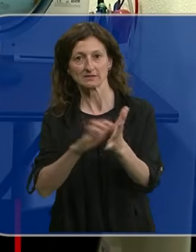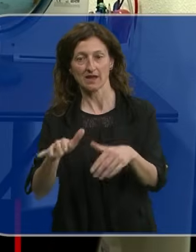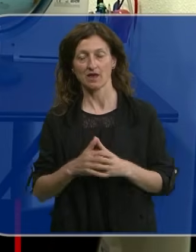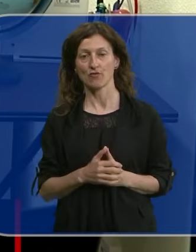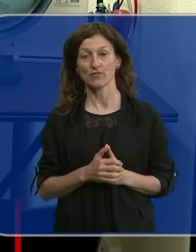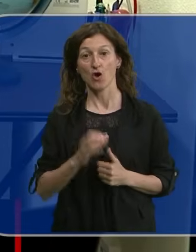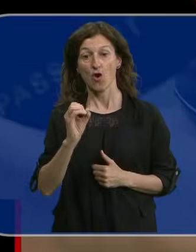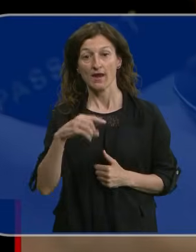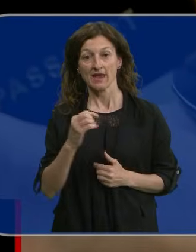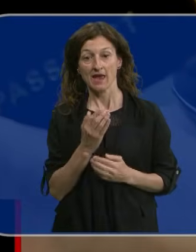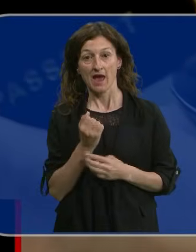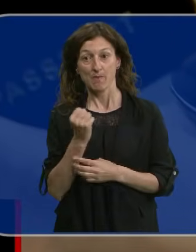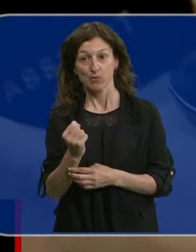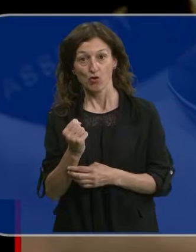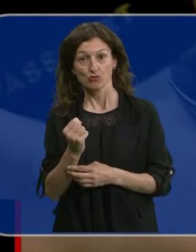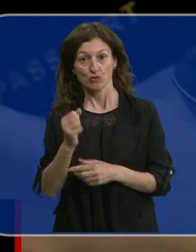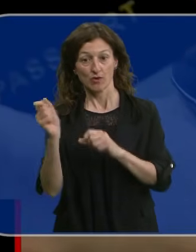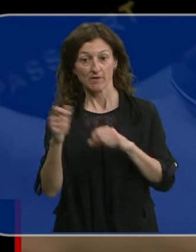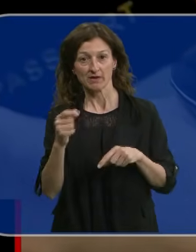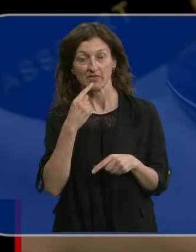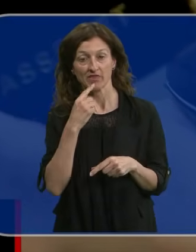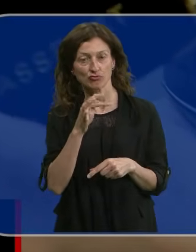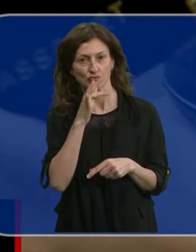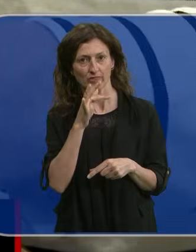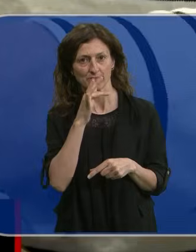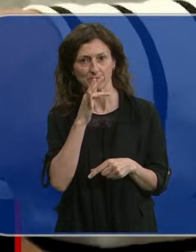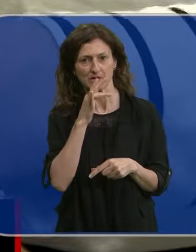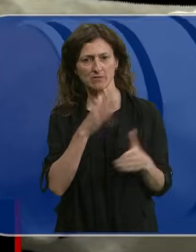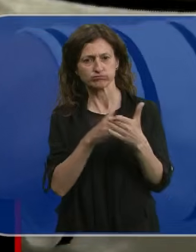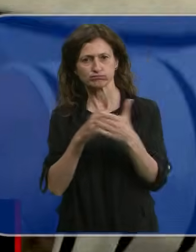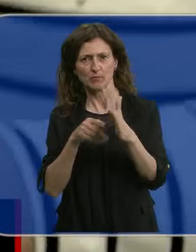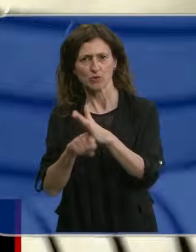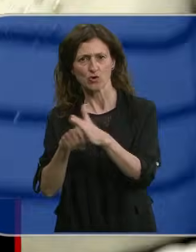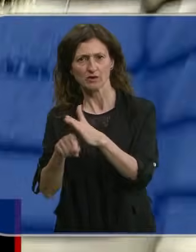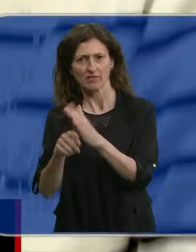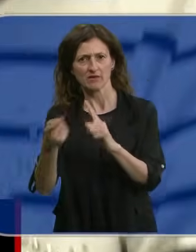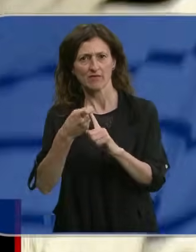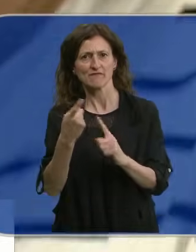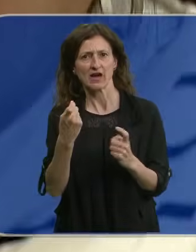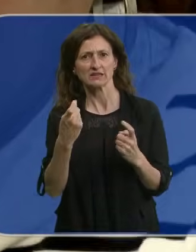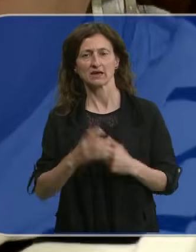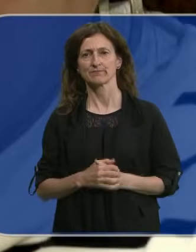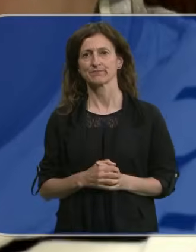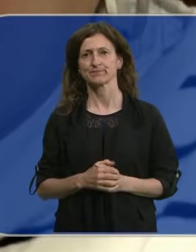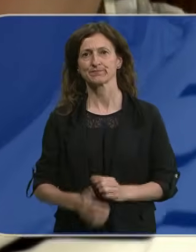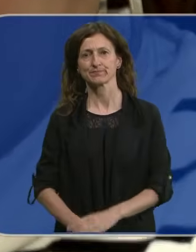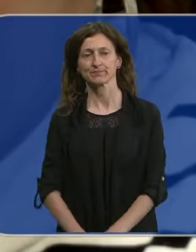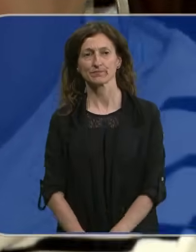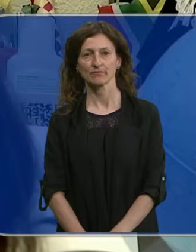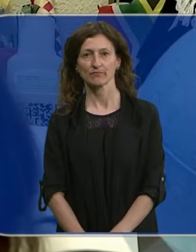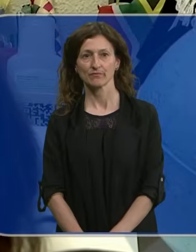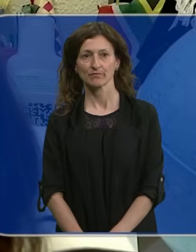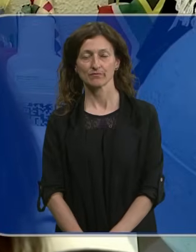León. Las ONG que ayudan a estas personas advierten de que hay todavía muchas trabas burocráticas que solucionar.